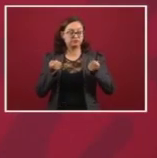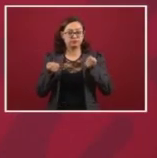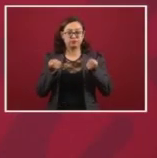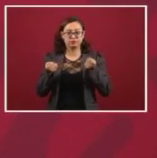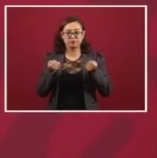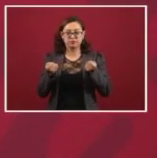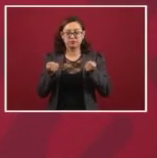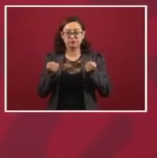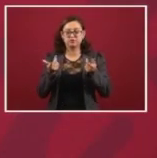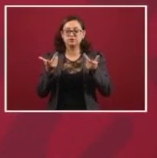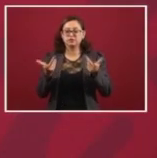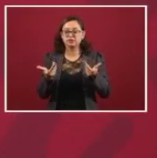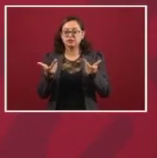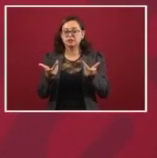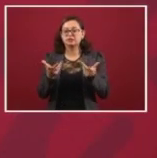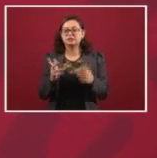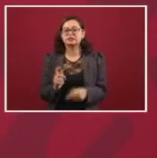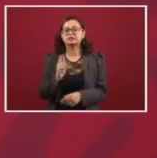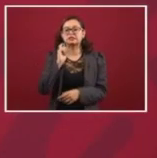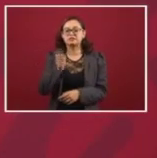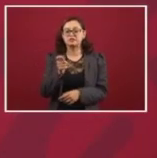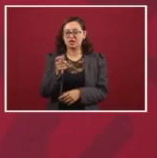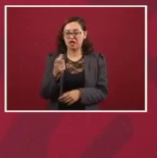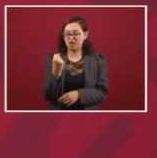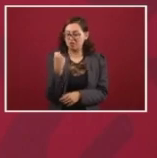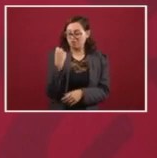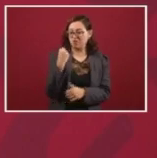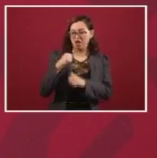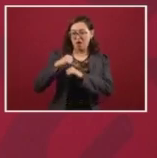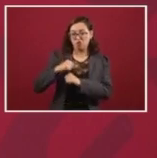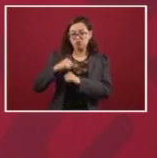entender que el poder es humildad.